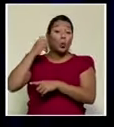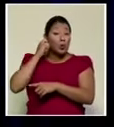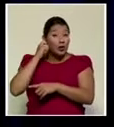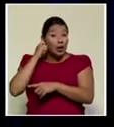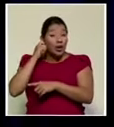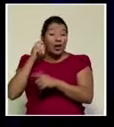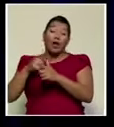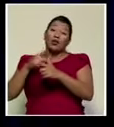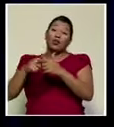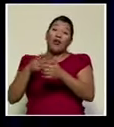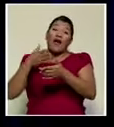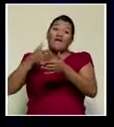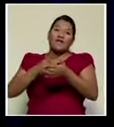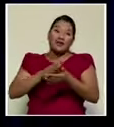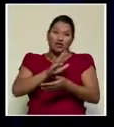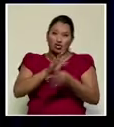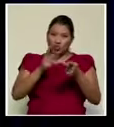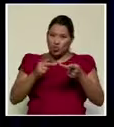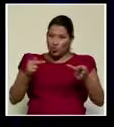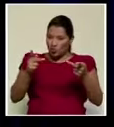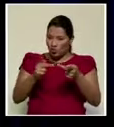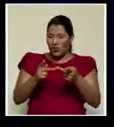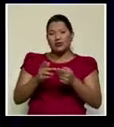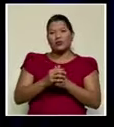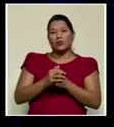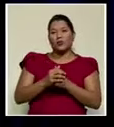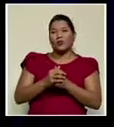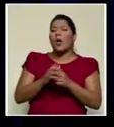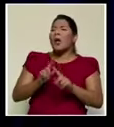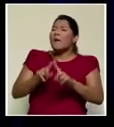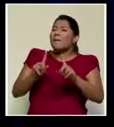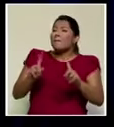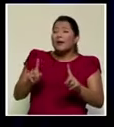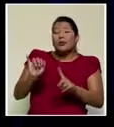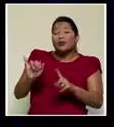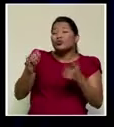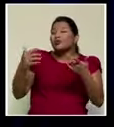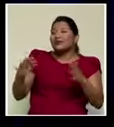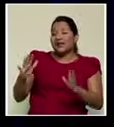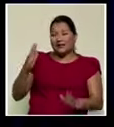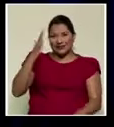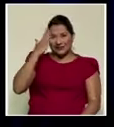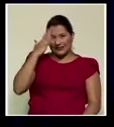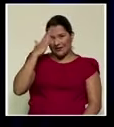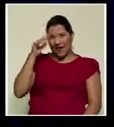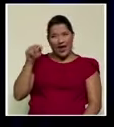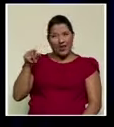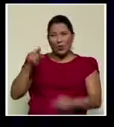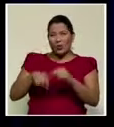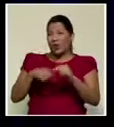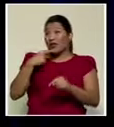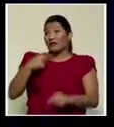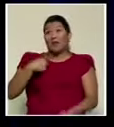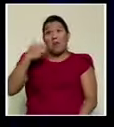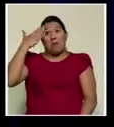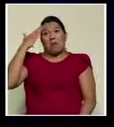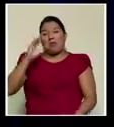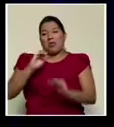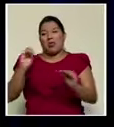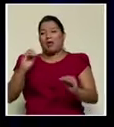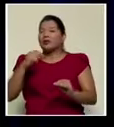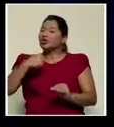no puede caer en el tema del complot, era algo que se sabía, y ahí tengo mis dudas respecto a que don Rolando tuviese